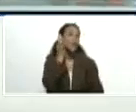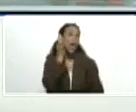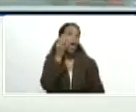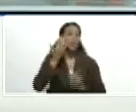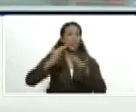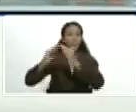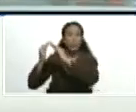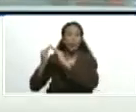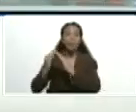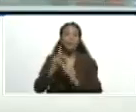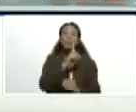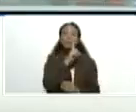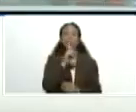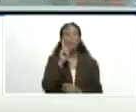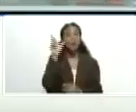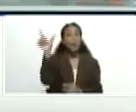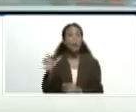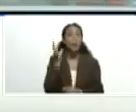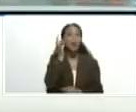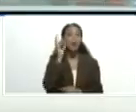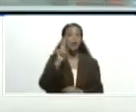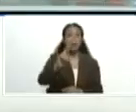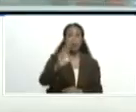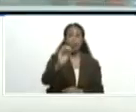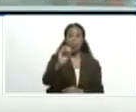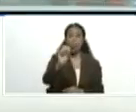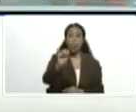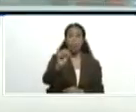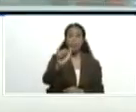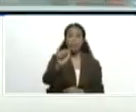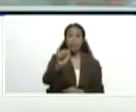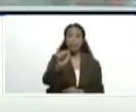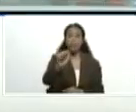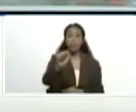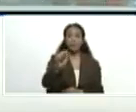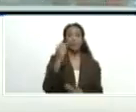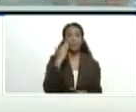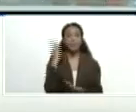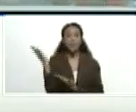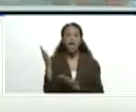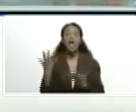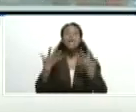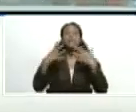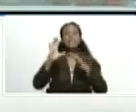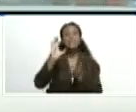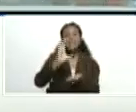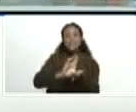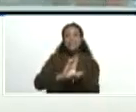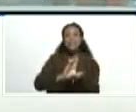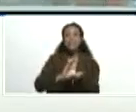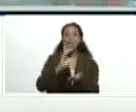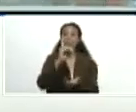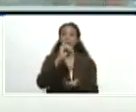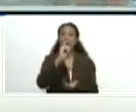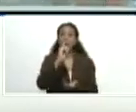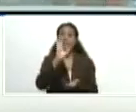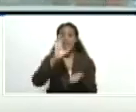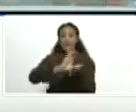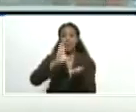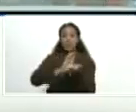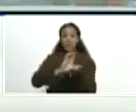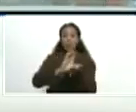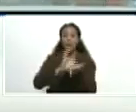comunitaria, Rosa Borges. Allá están precisamente en el Centro de Diagnóstico Integral Hugo Chávez, el